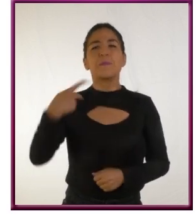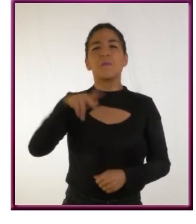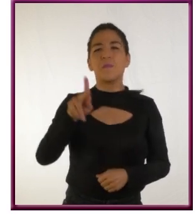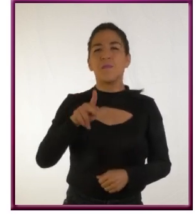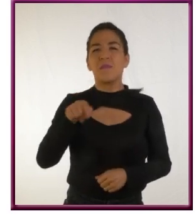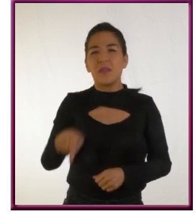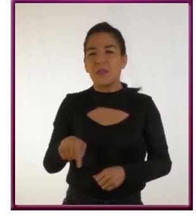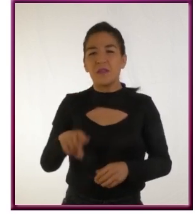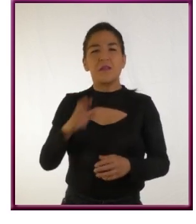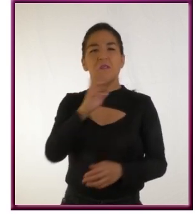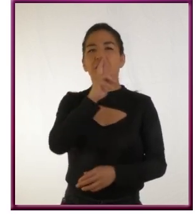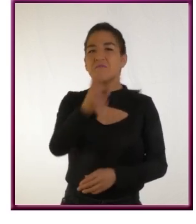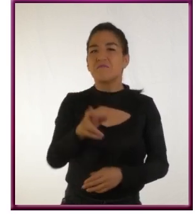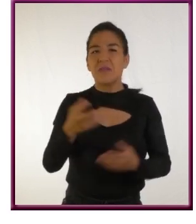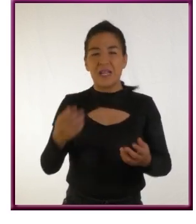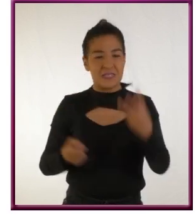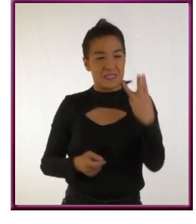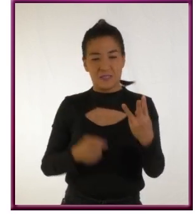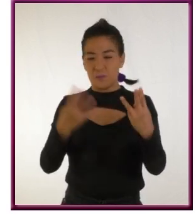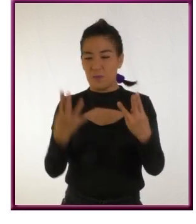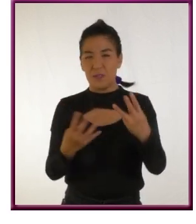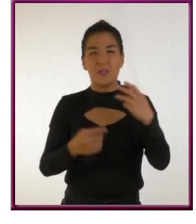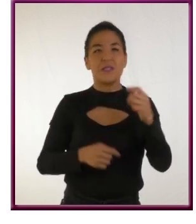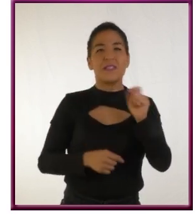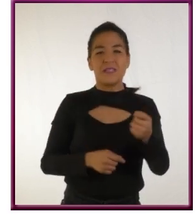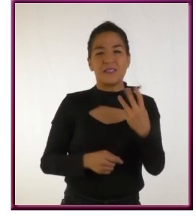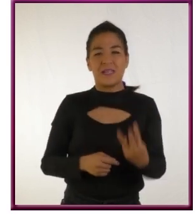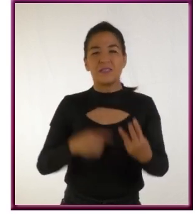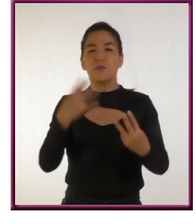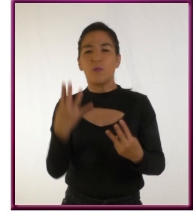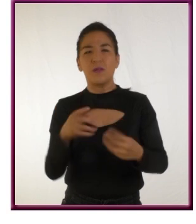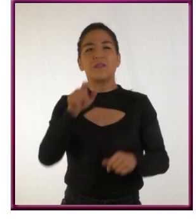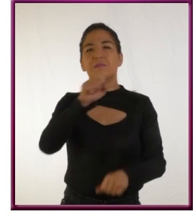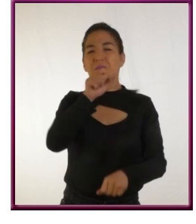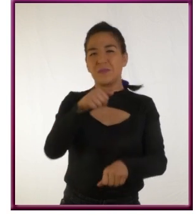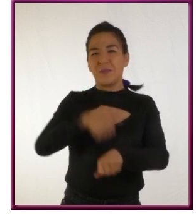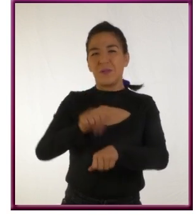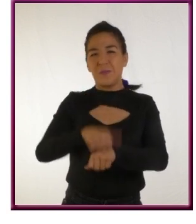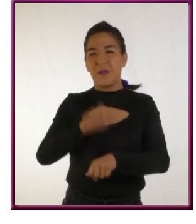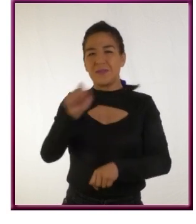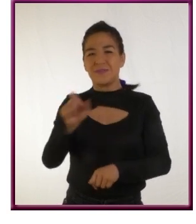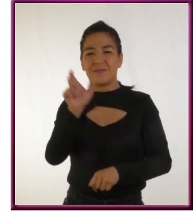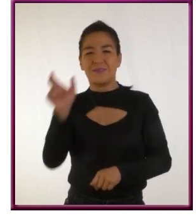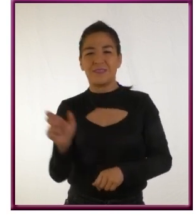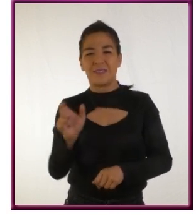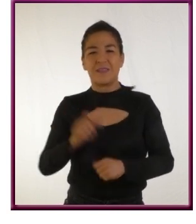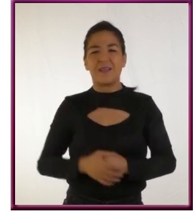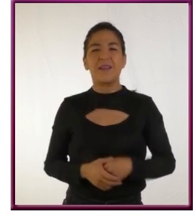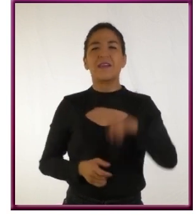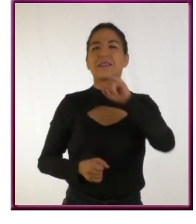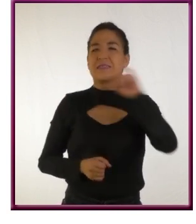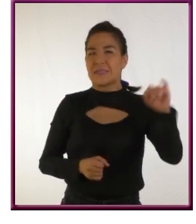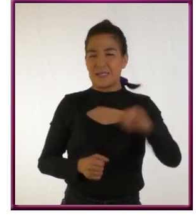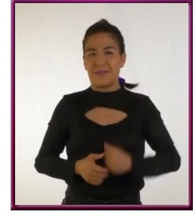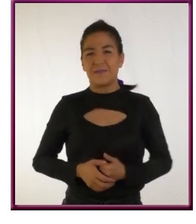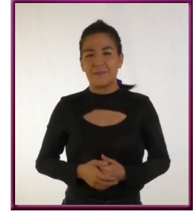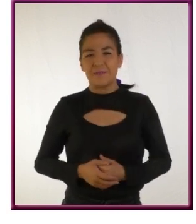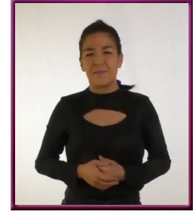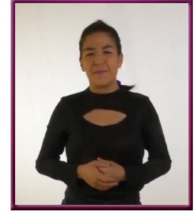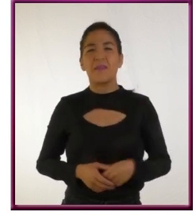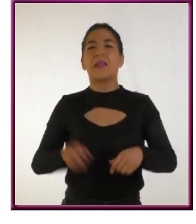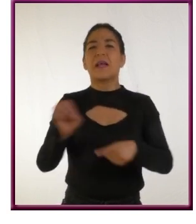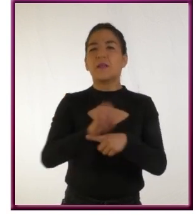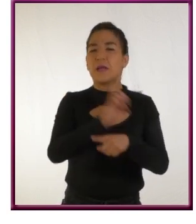4, pero entonces nos quedan las opciones 3 y 4, 3 y 4 en los cuadritos en la banda de la